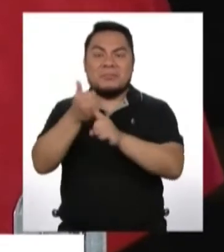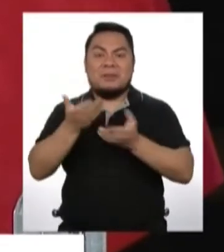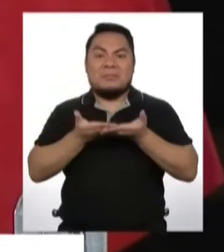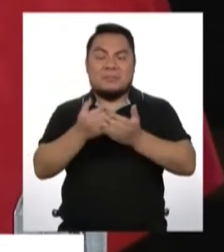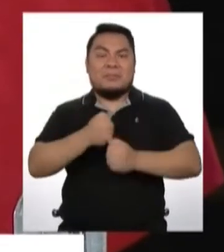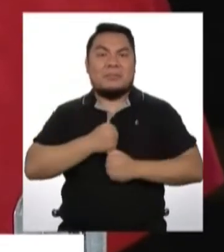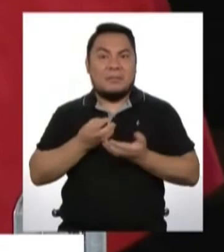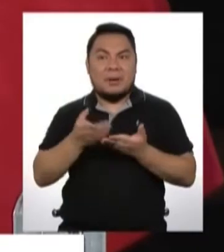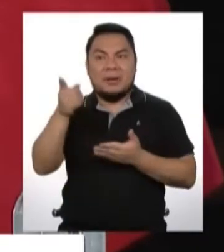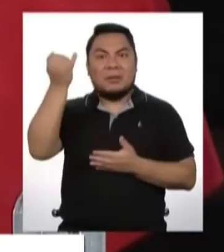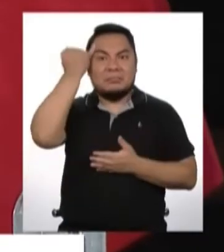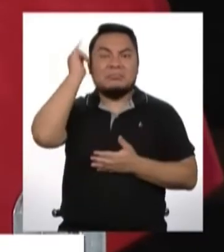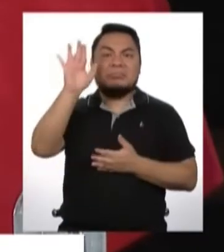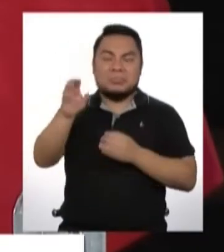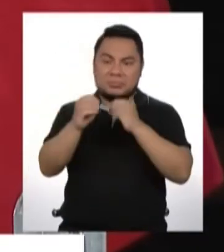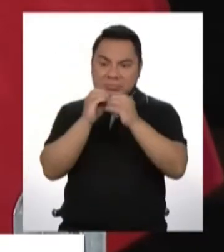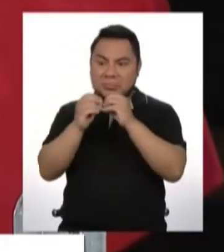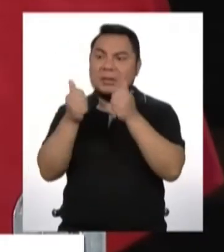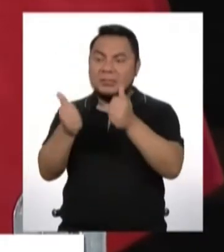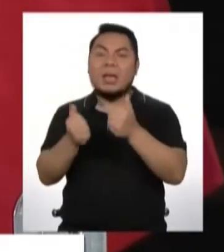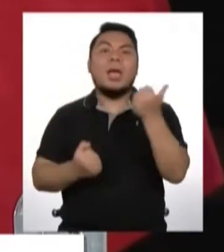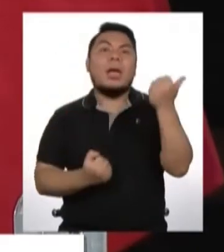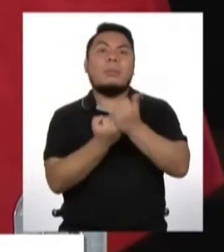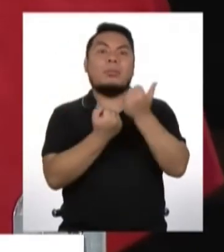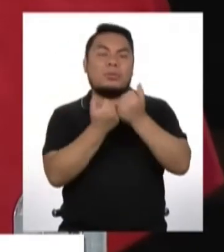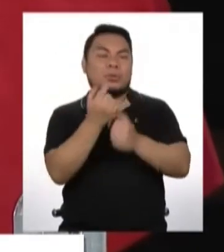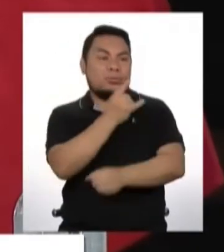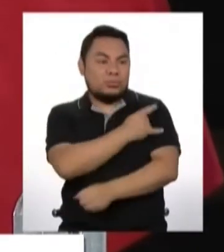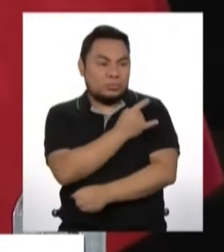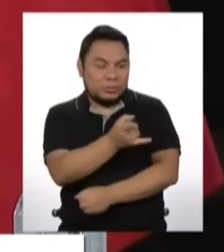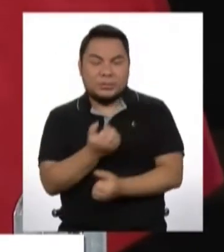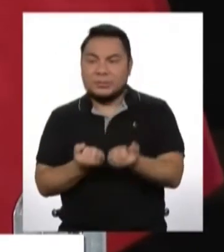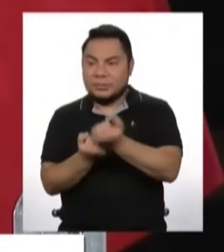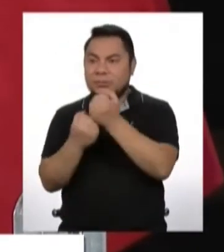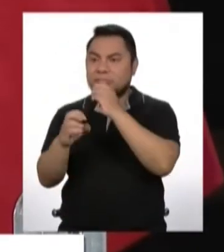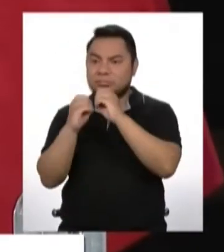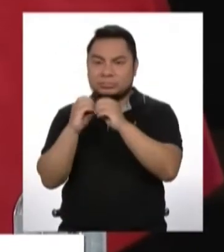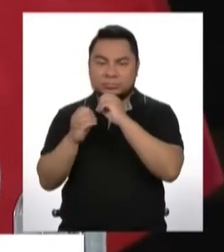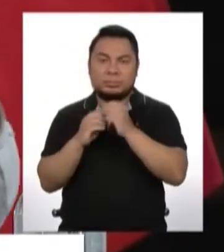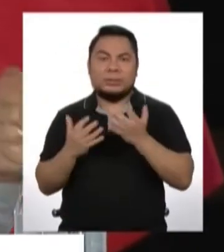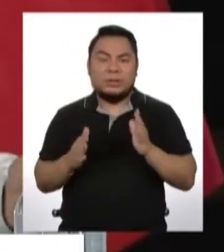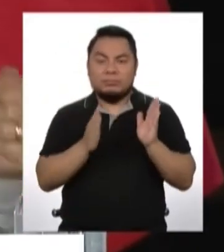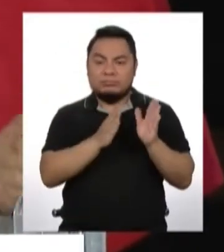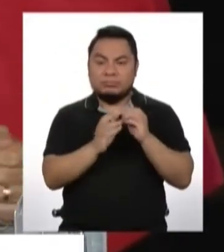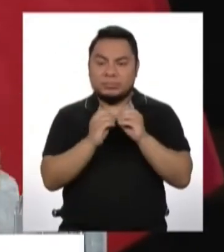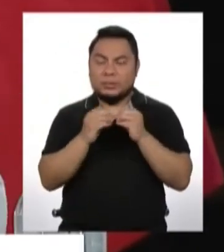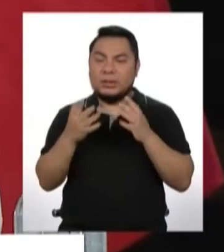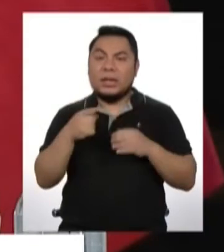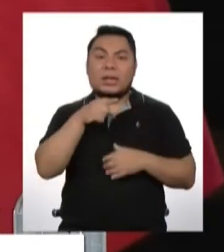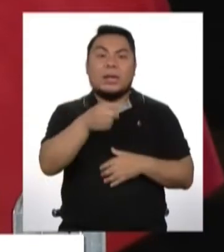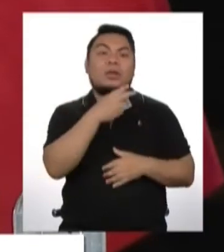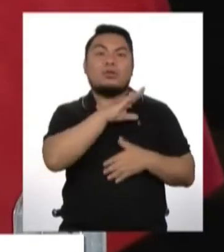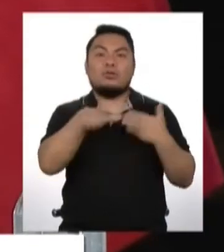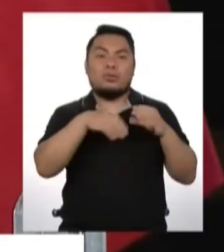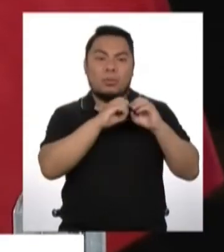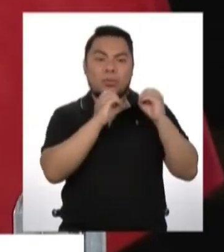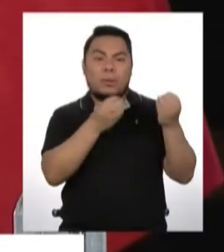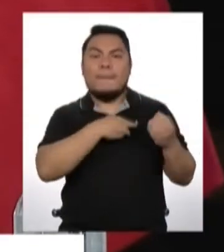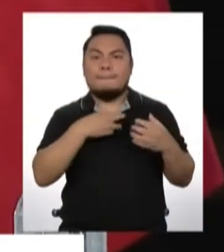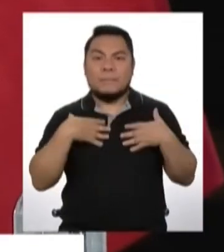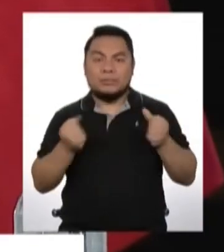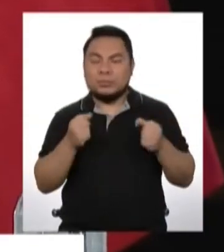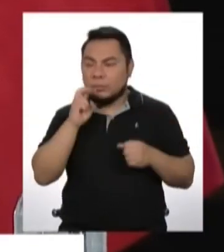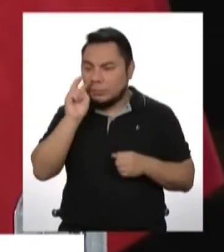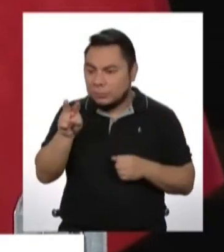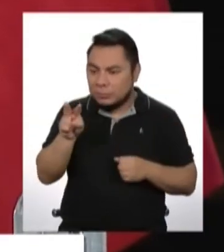Marina con apoyo de la Academia, y ya tenía y lo estaba funcionando y aprobado ya por todas las instancias del Ministerio